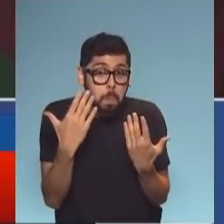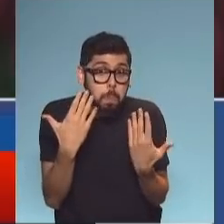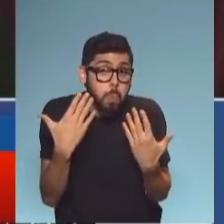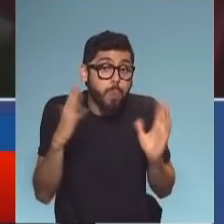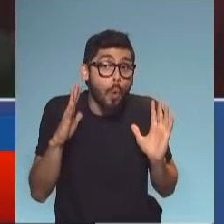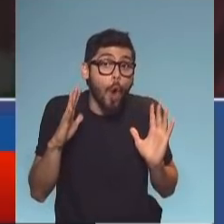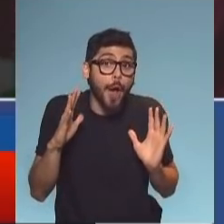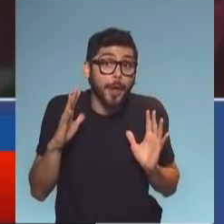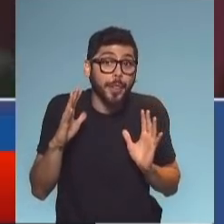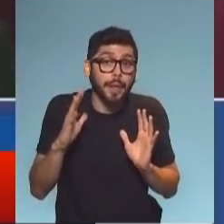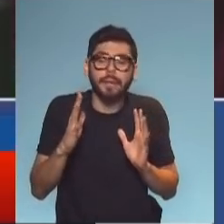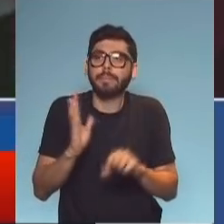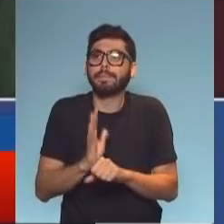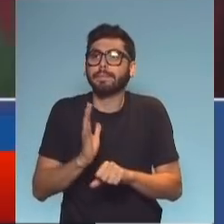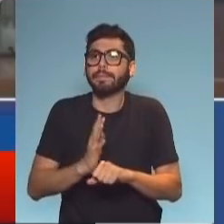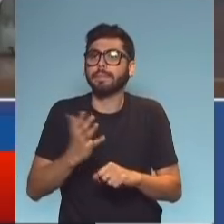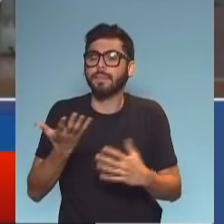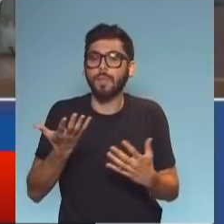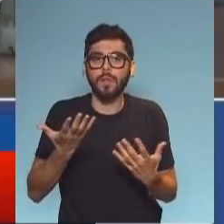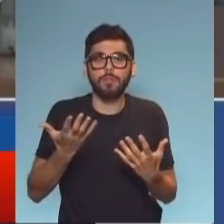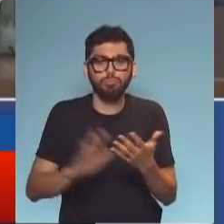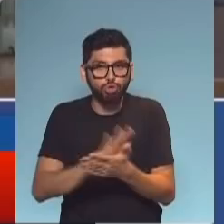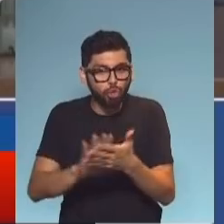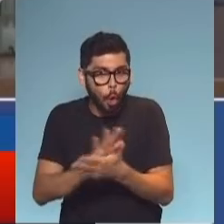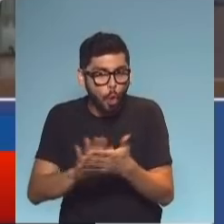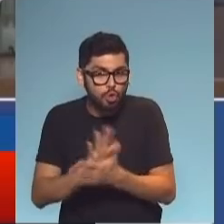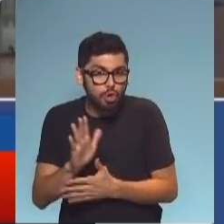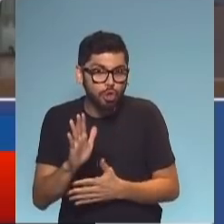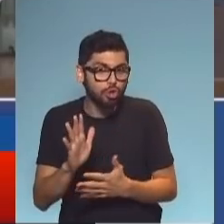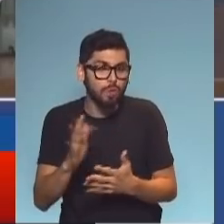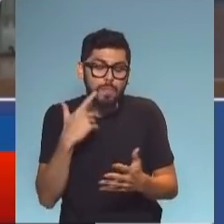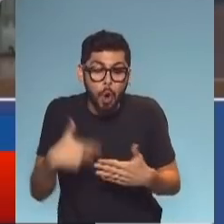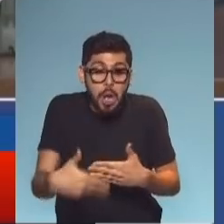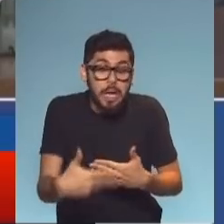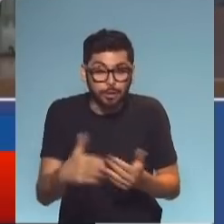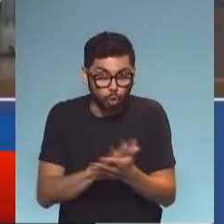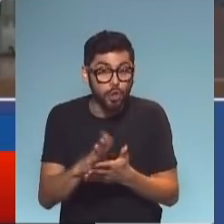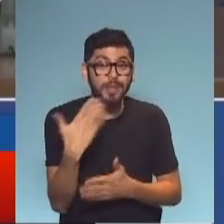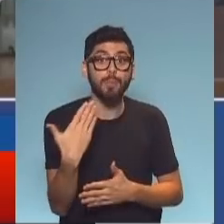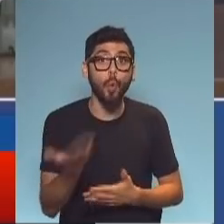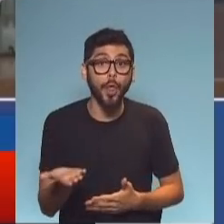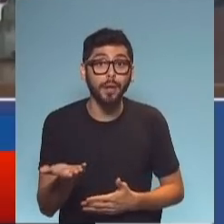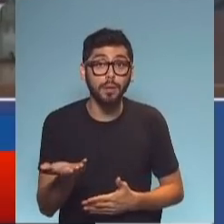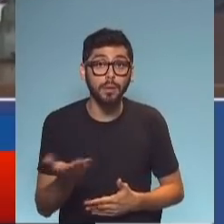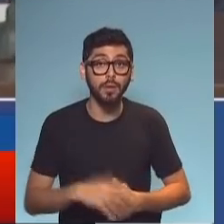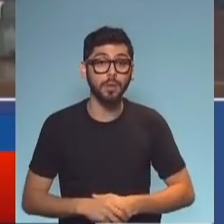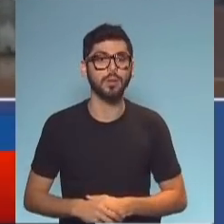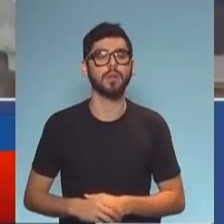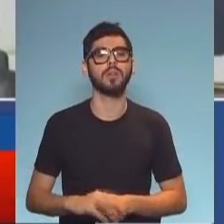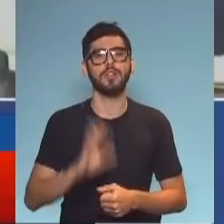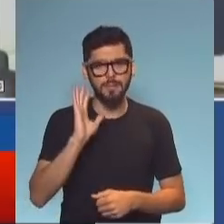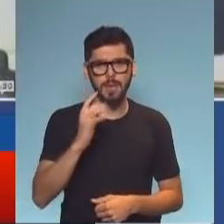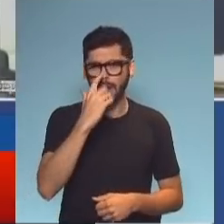de, digamos, encontrar una solución a este conflicto en lo inmediato? Mire, yo le